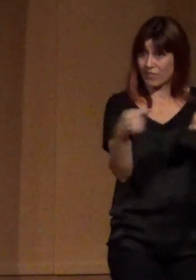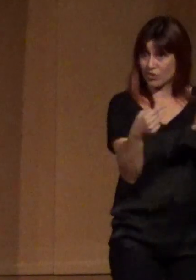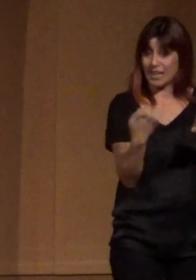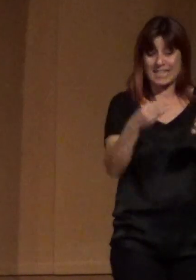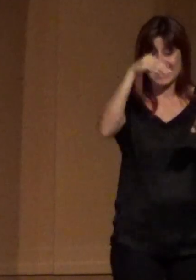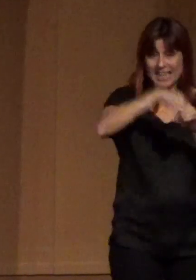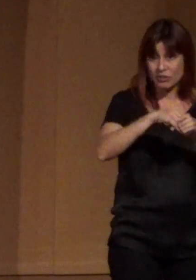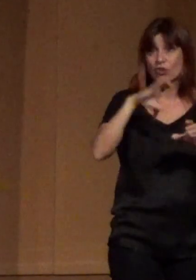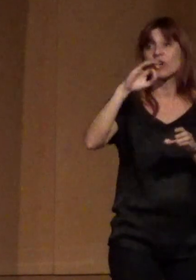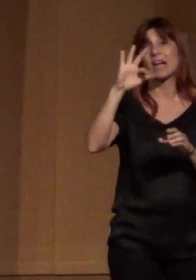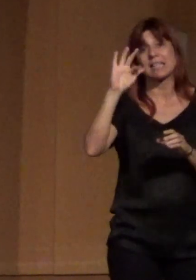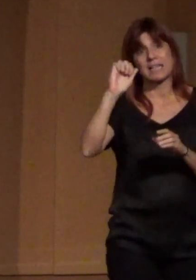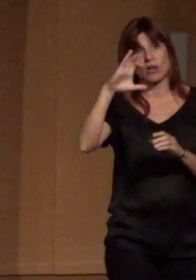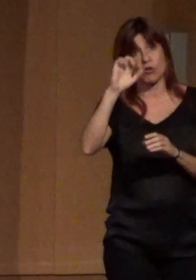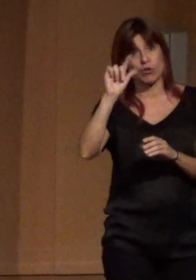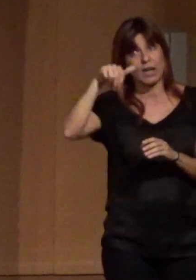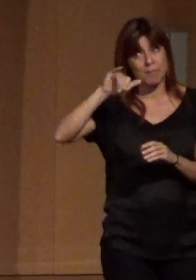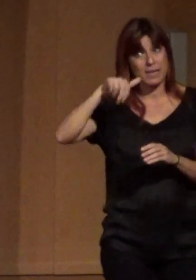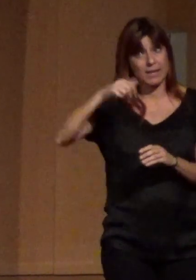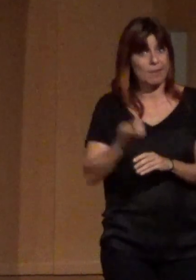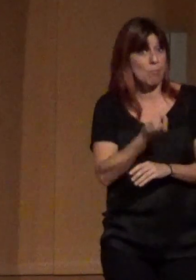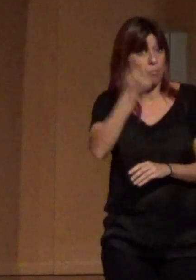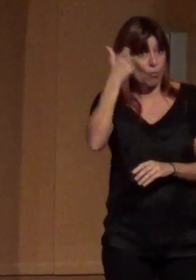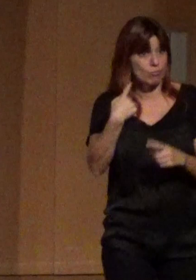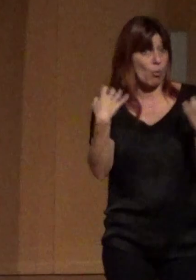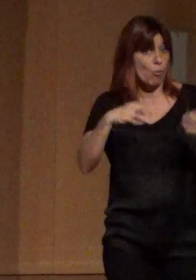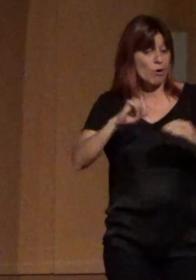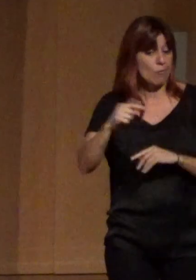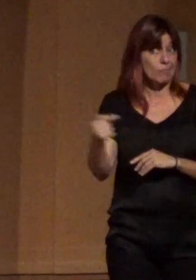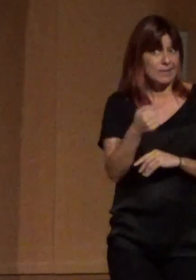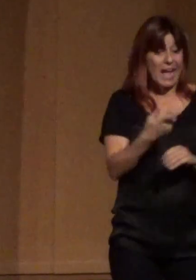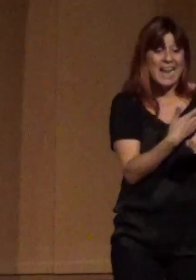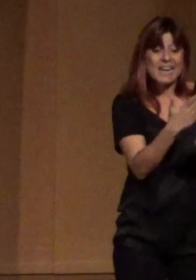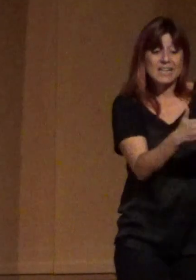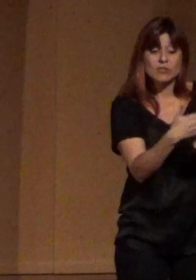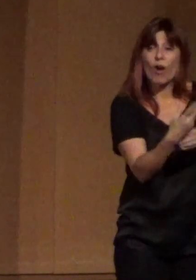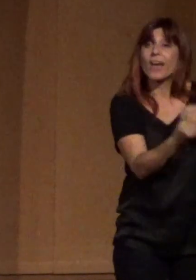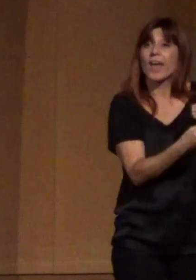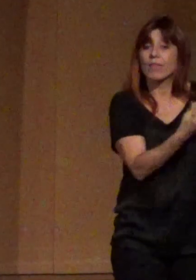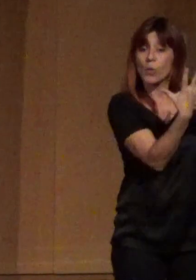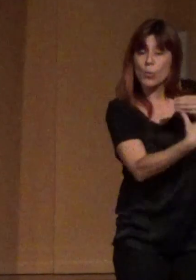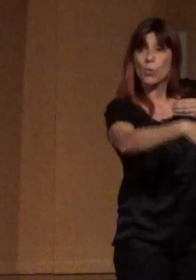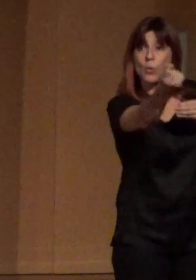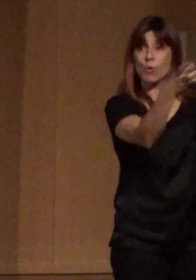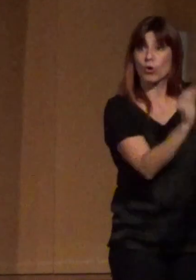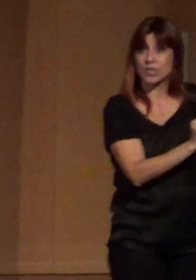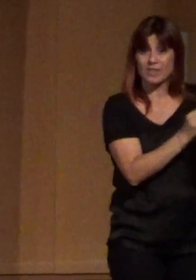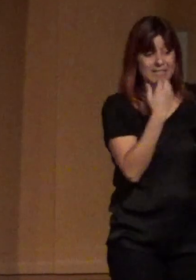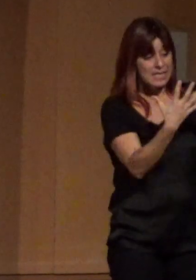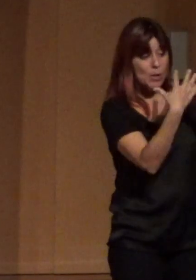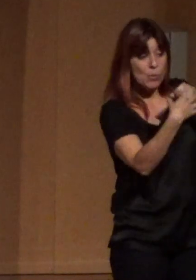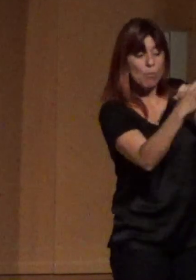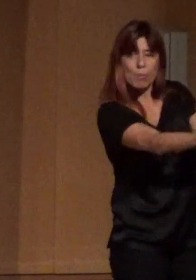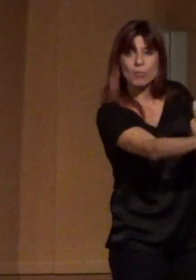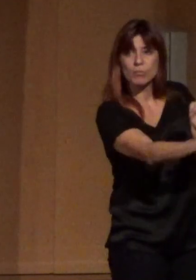llega la neurotransmisión, solamente se va la mitad y el resto se va a reabsorber. Y si consiguiésemos bloquear aquí esa